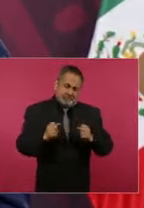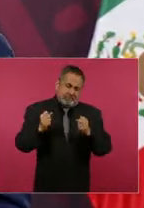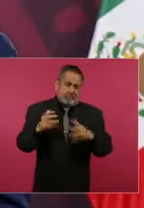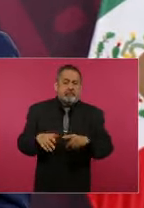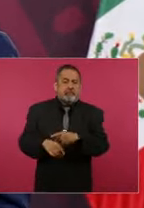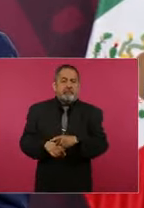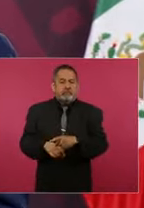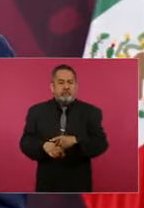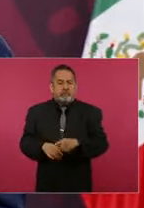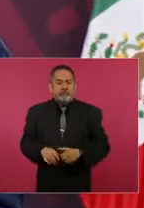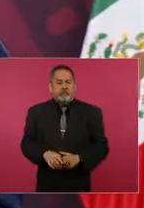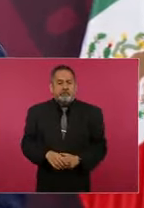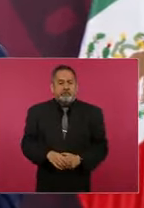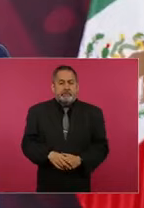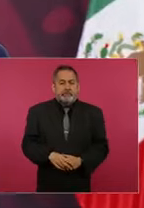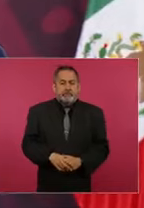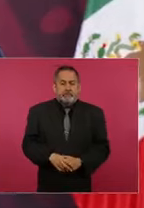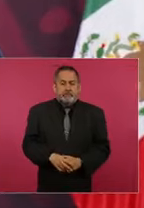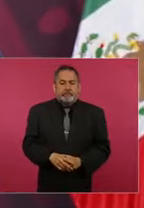La